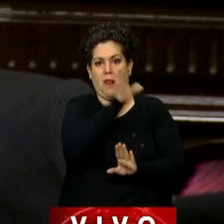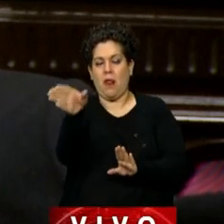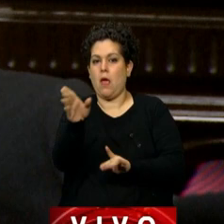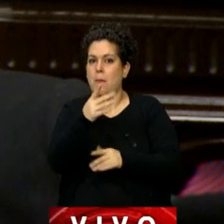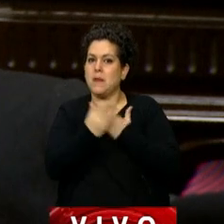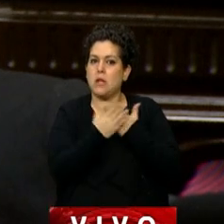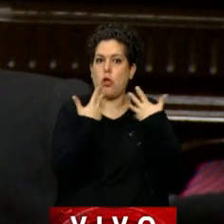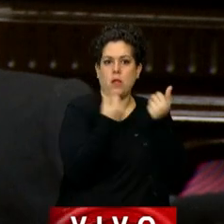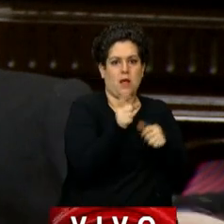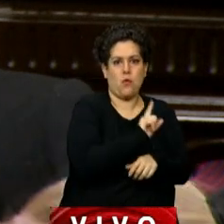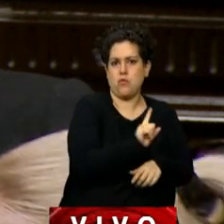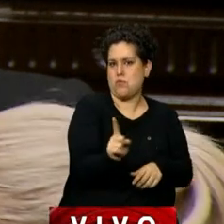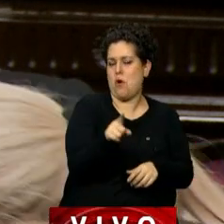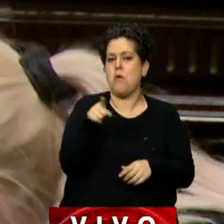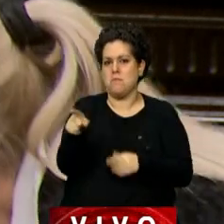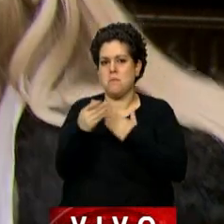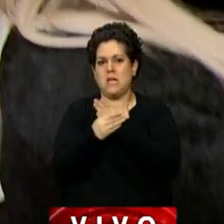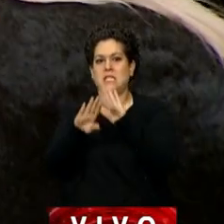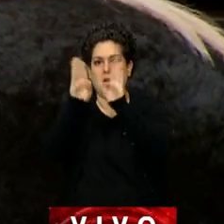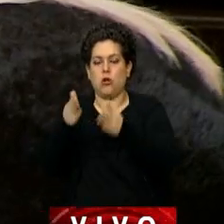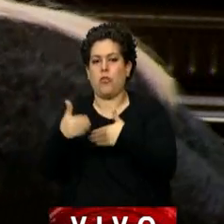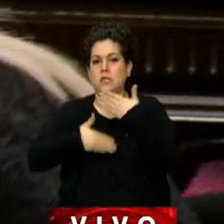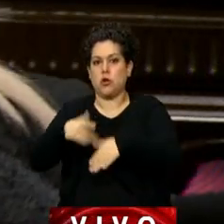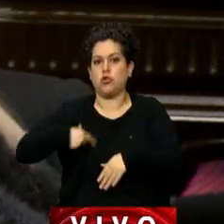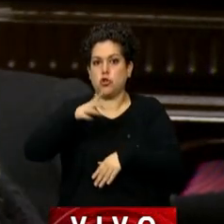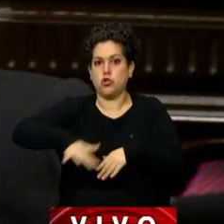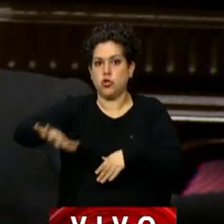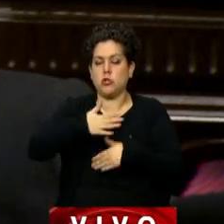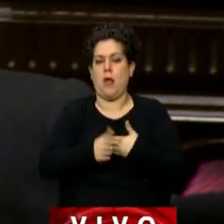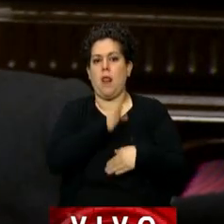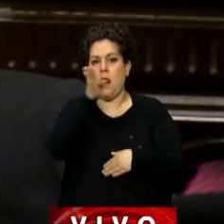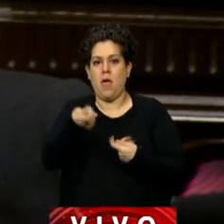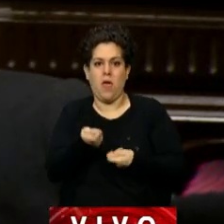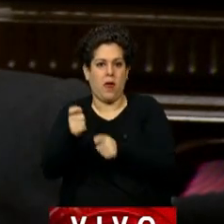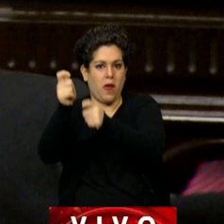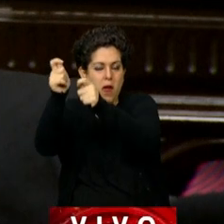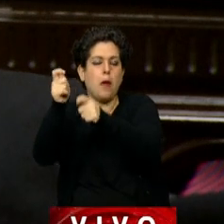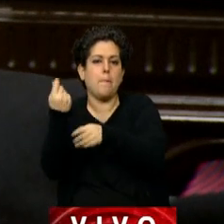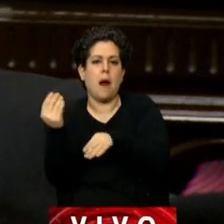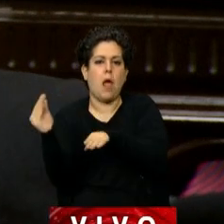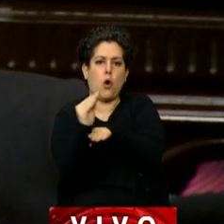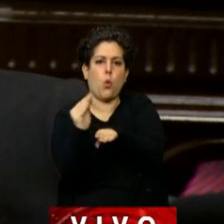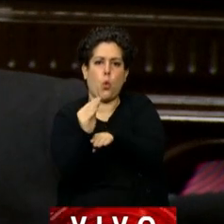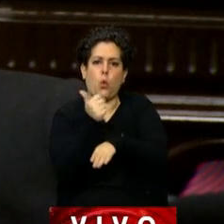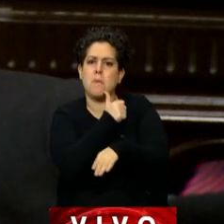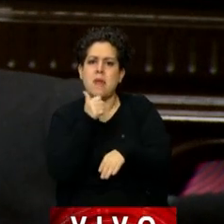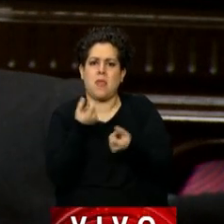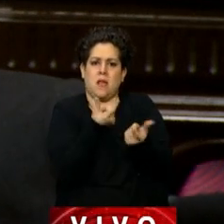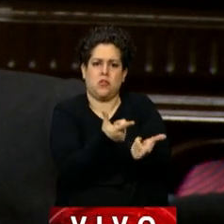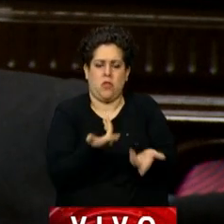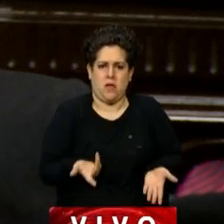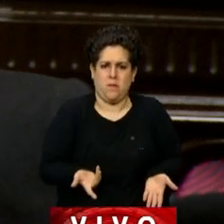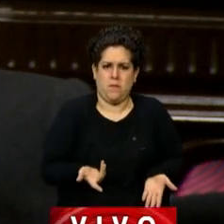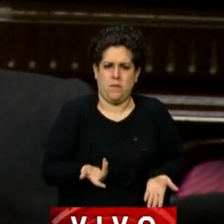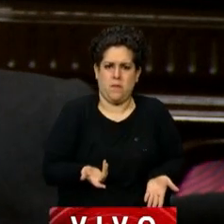Salud, para que el Ministerio de Desarrollo Social, por vía de excepción, les cubra la medicación oncológica.